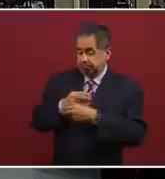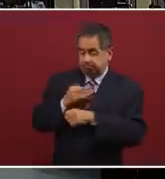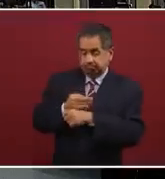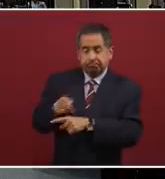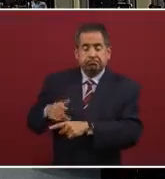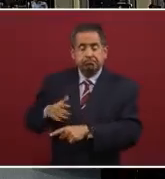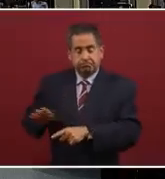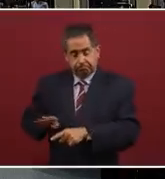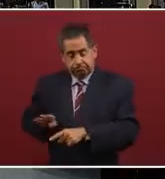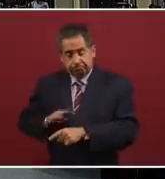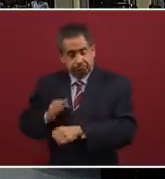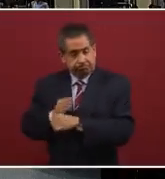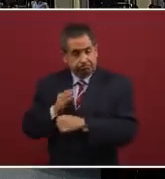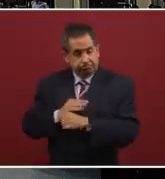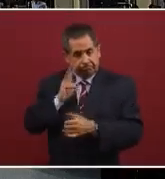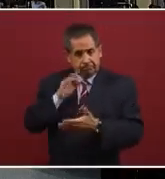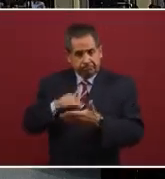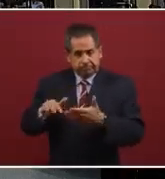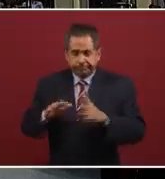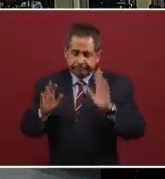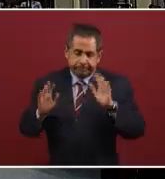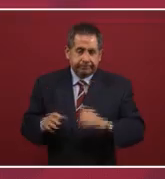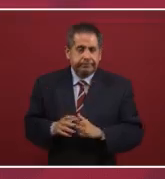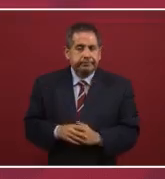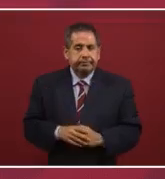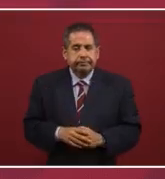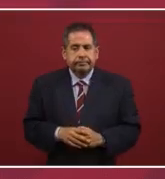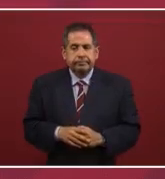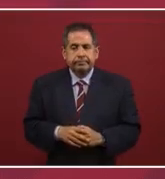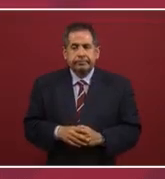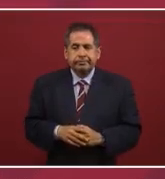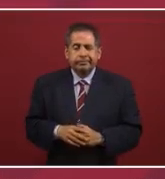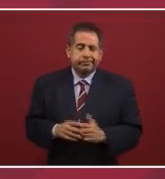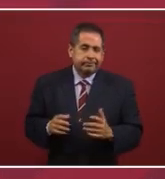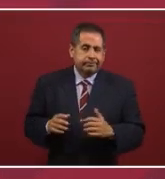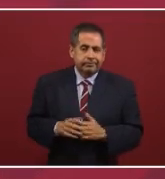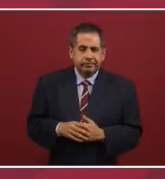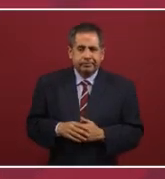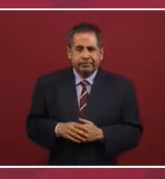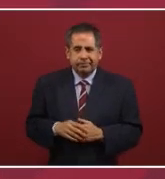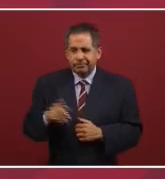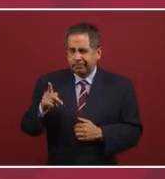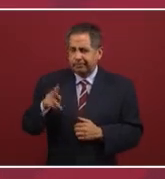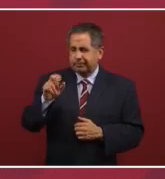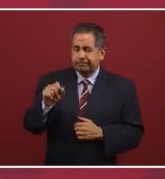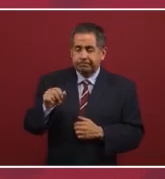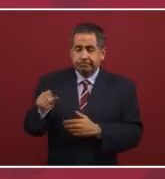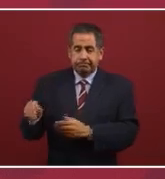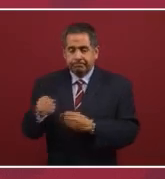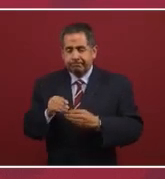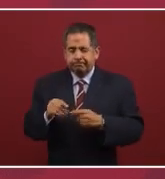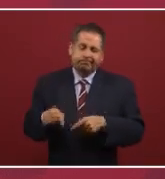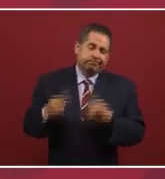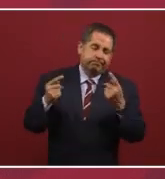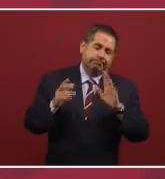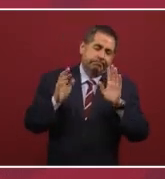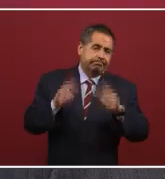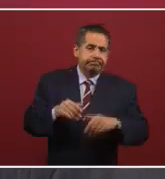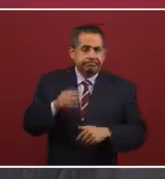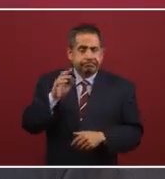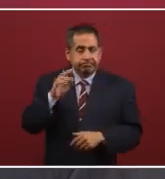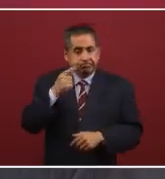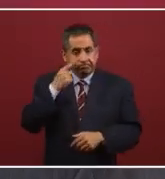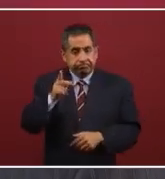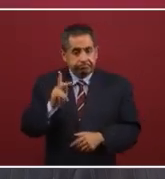actualidad, además porque va a generar más polémica,